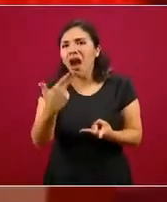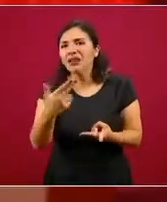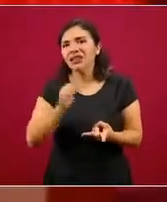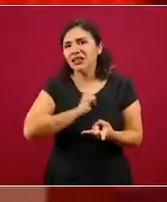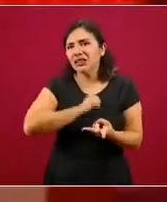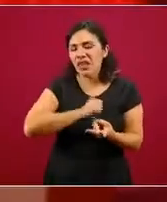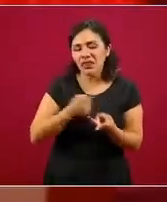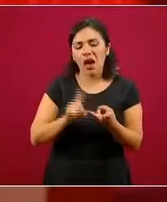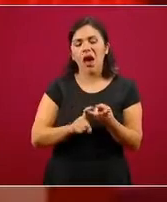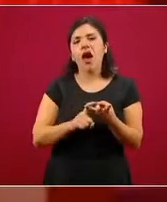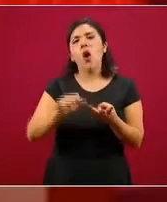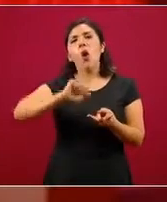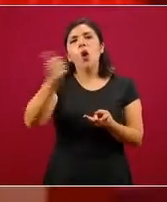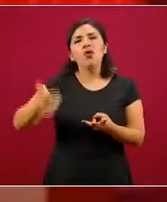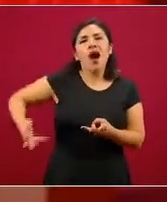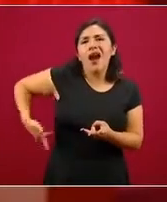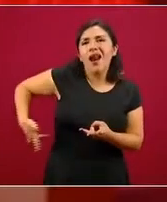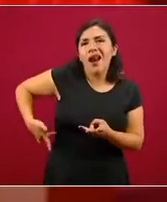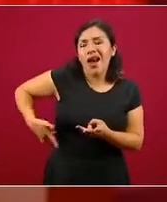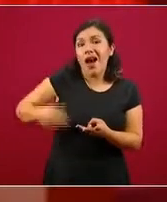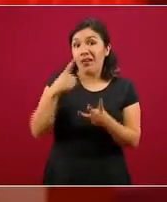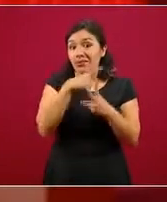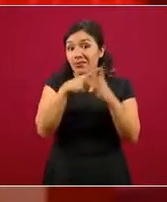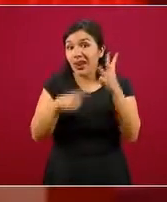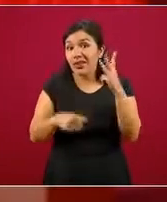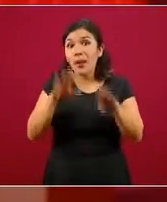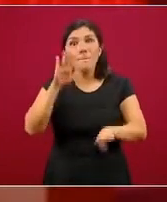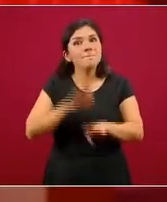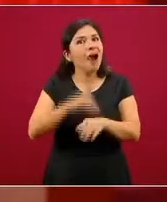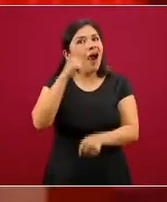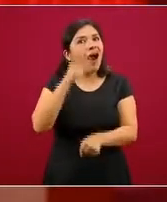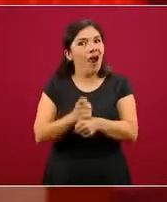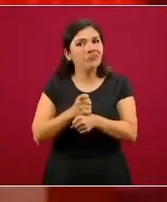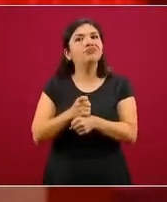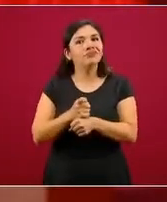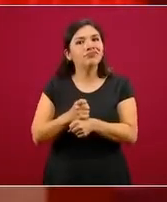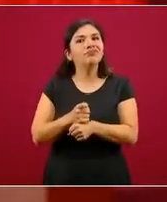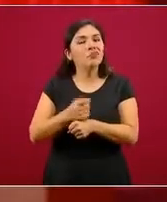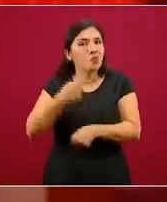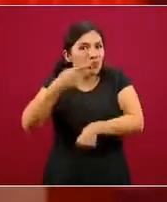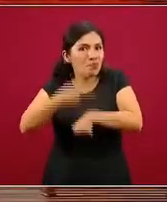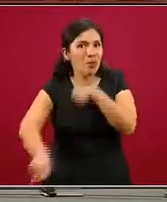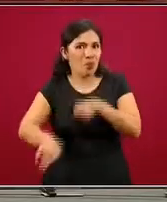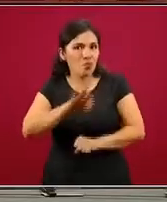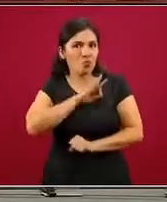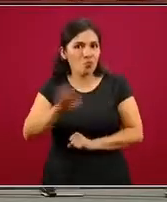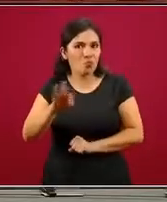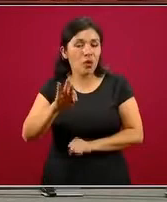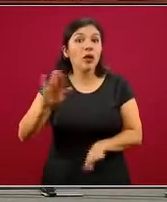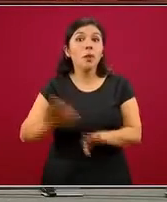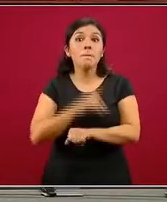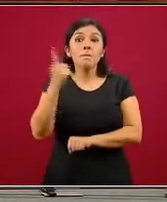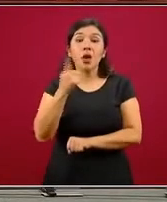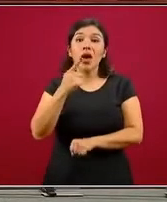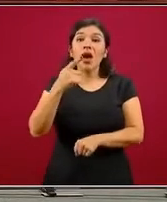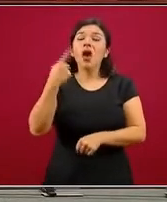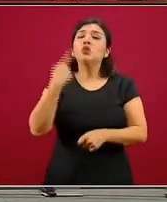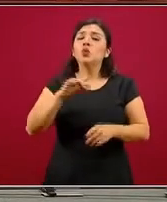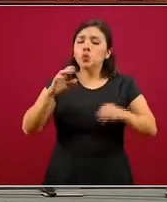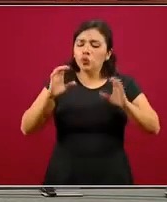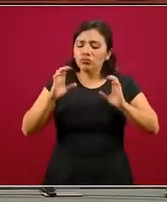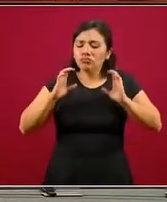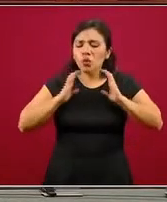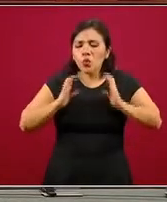VIH y la insuficiencia renal son tres de las condiciones de mayor riesgo, porque los grados de inmunosupresión